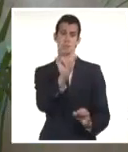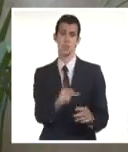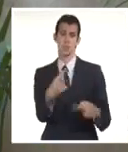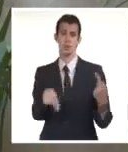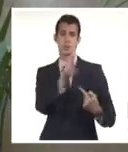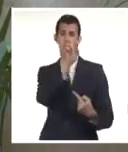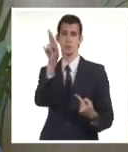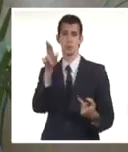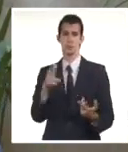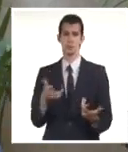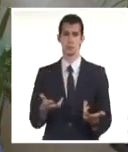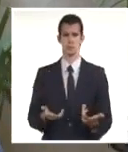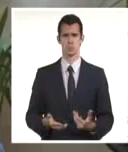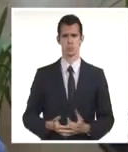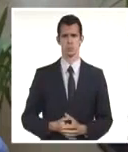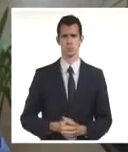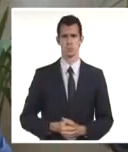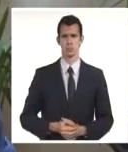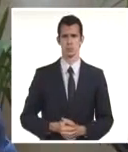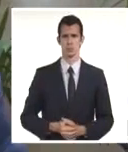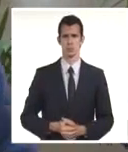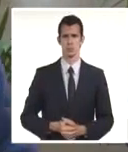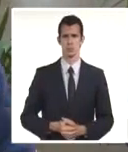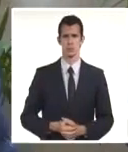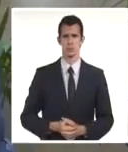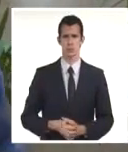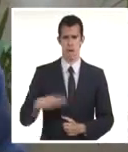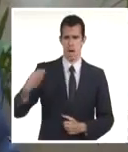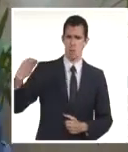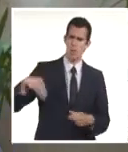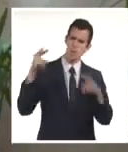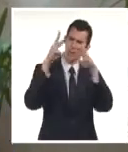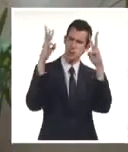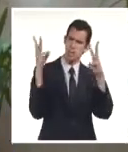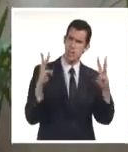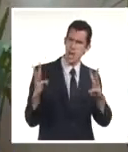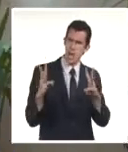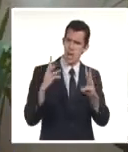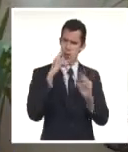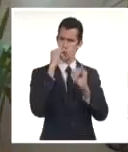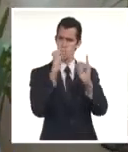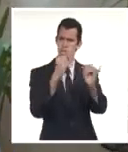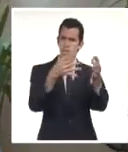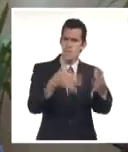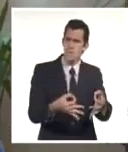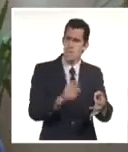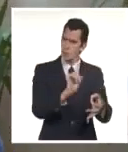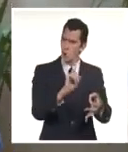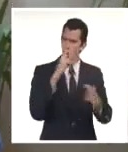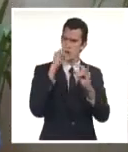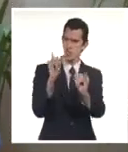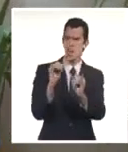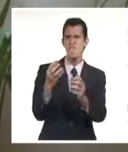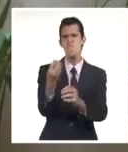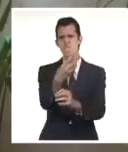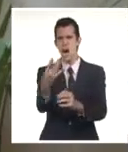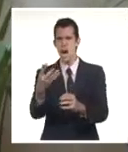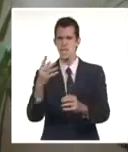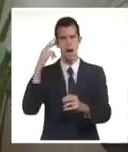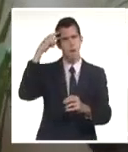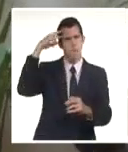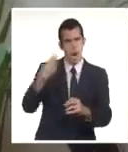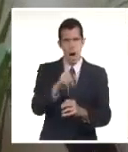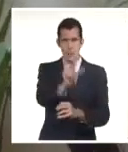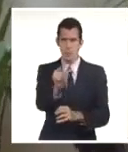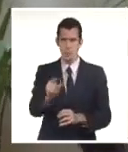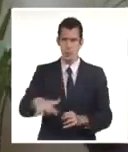ahora trabajan de esa manera tan perversa en las redes sociales y que quisieron crear una determinada desinformación. De todas formas, hay todo un